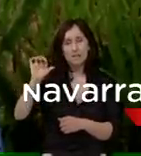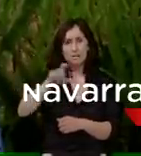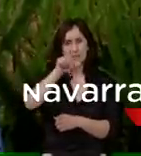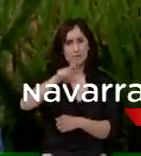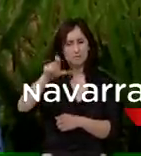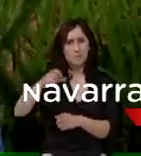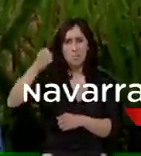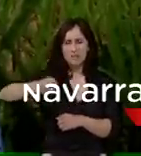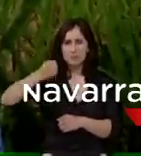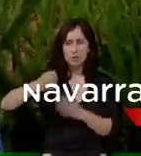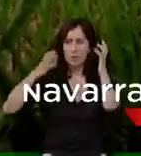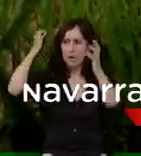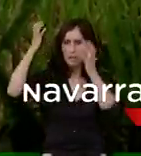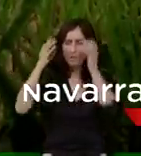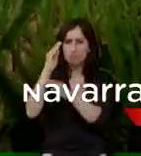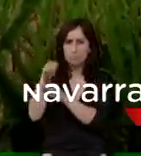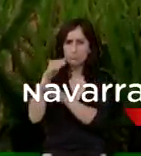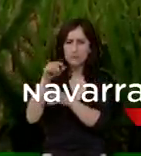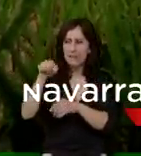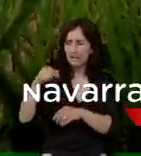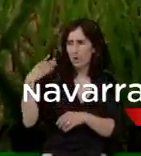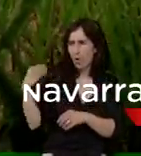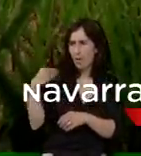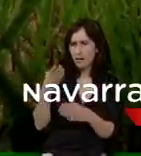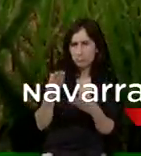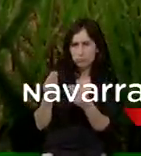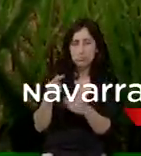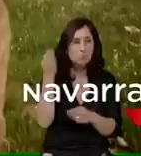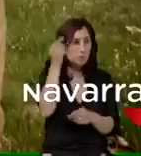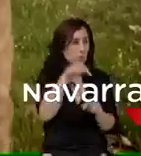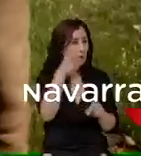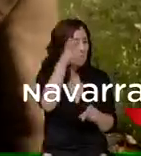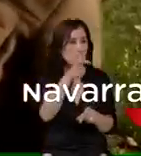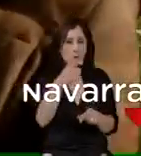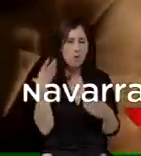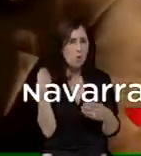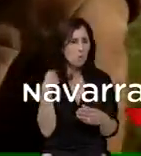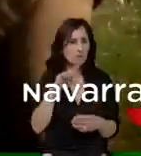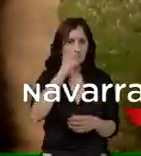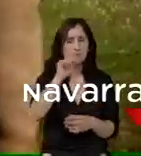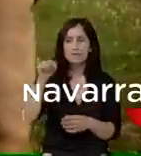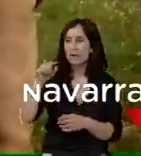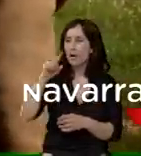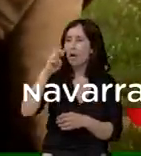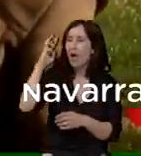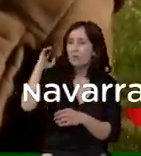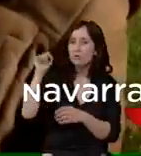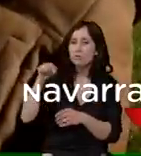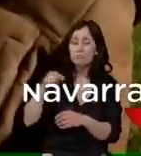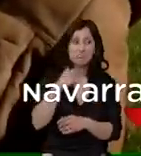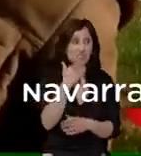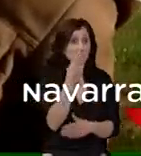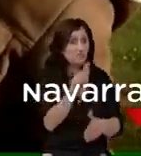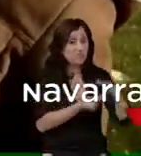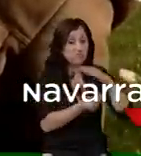Era una de las que más cabezas de ovejas tiene, ¿no? En Navarra. Yo creo que la que más. Lleva muchos años en Las Bardenas. Pues casi, desde que